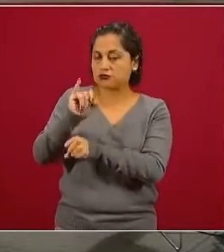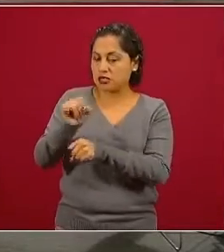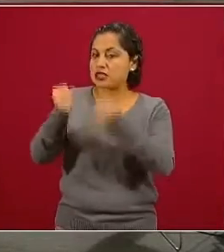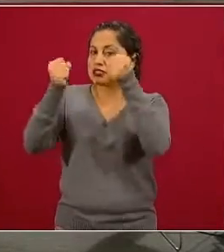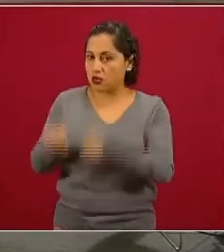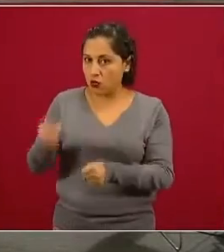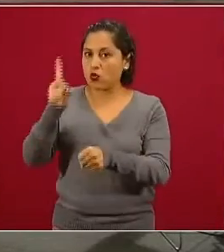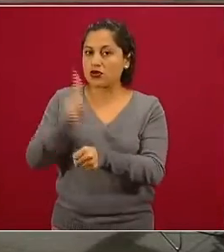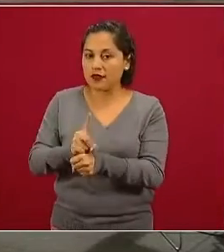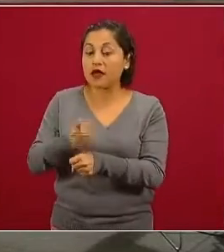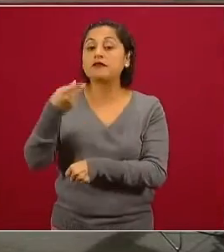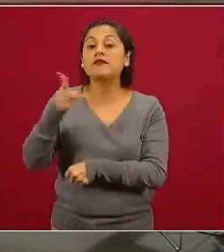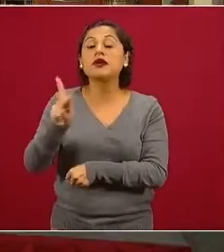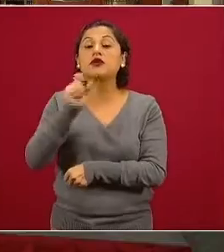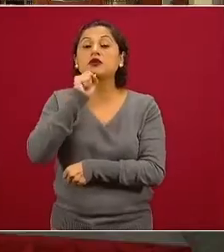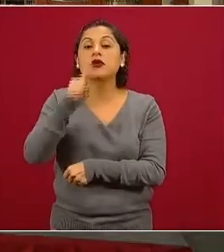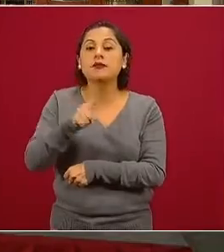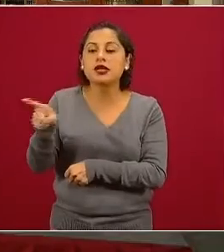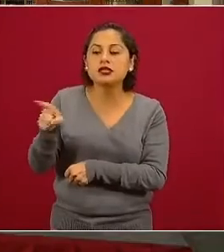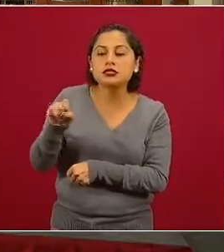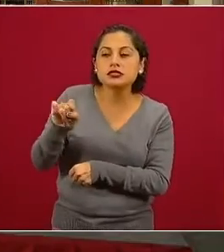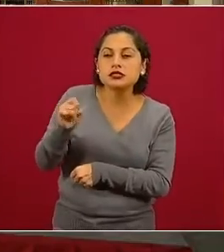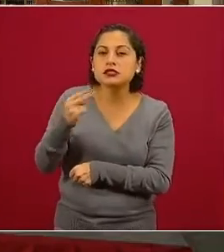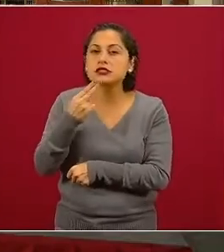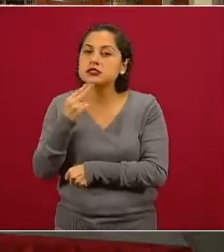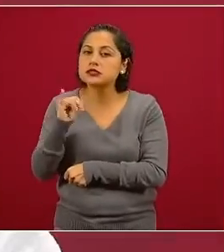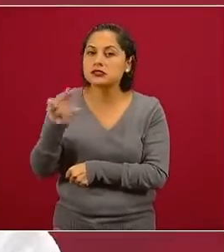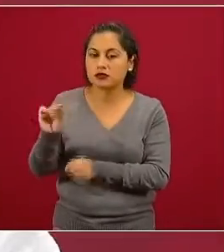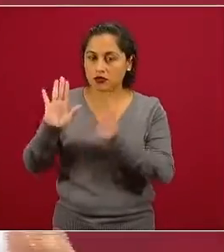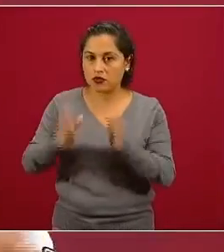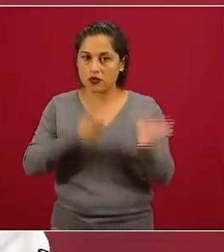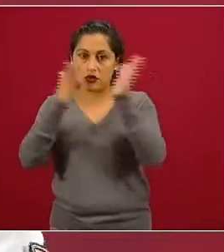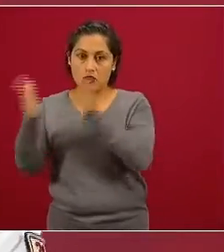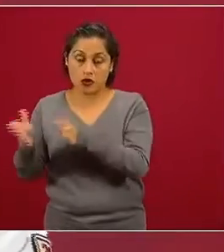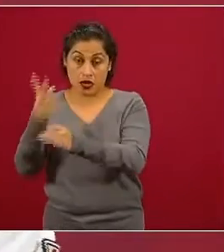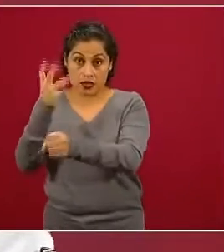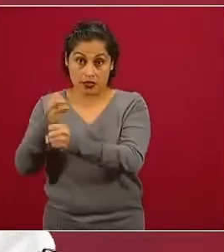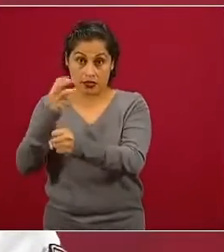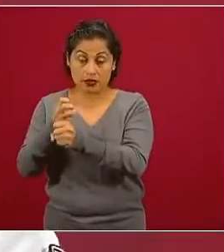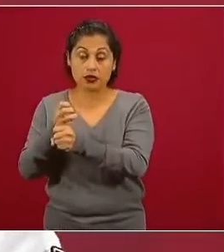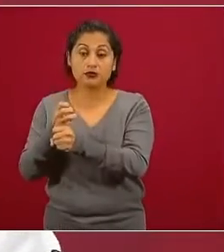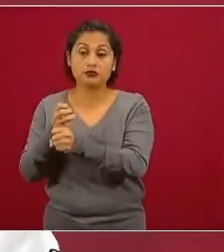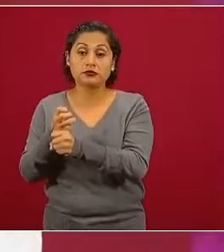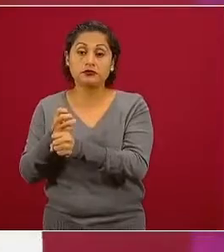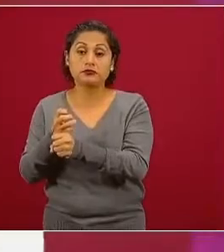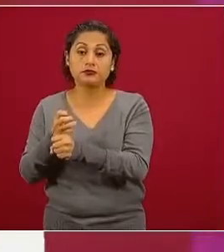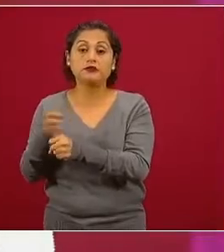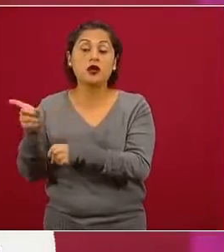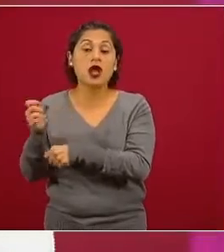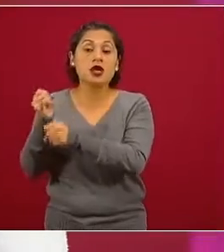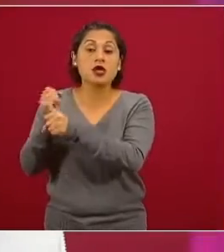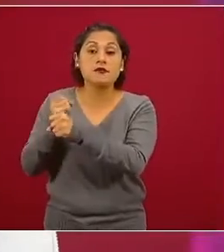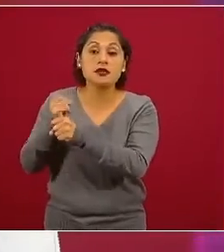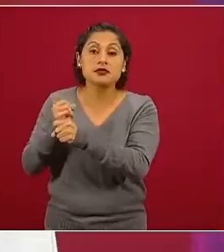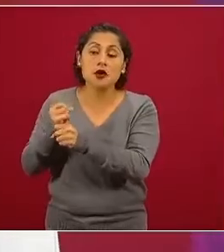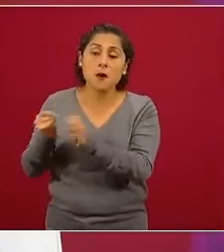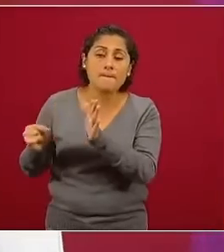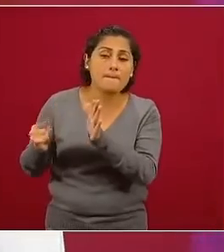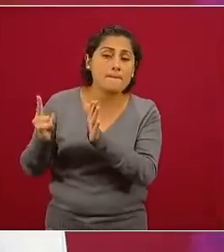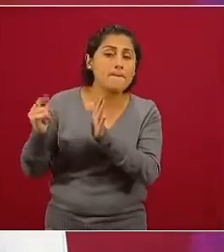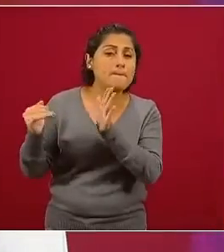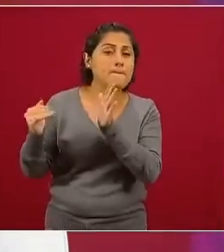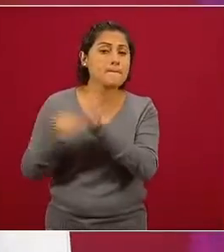3. En la fase 1 se investigan pocas decenas de personas. El propósito principal es investigar